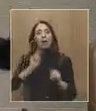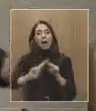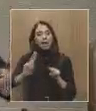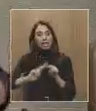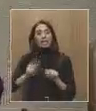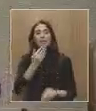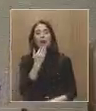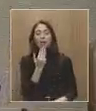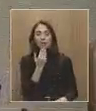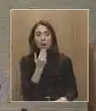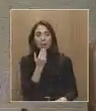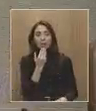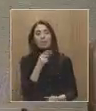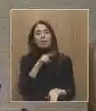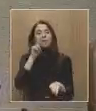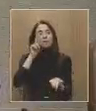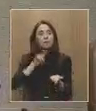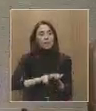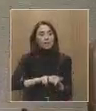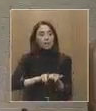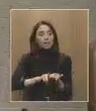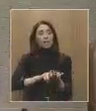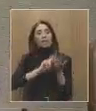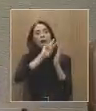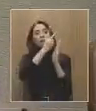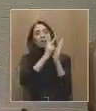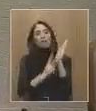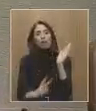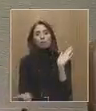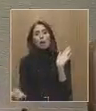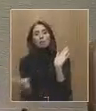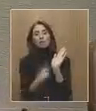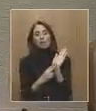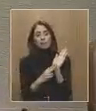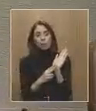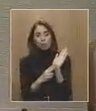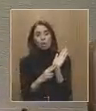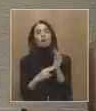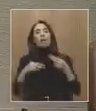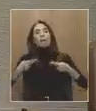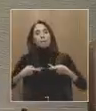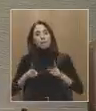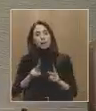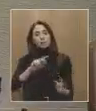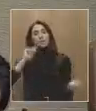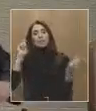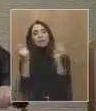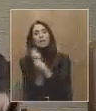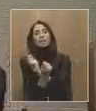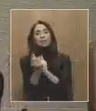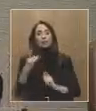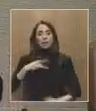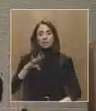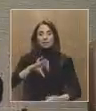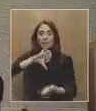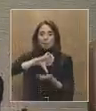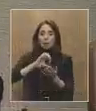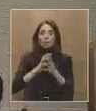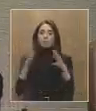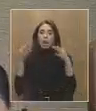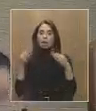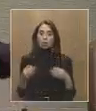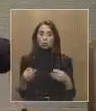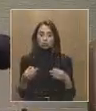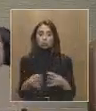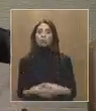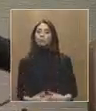generar también una verdadera reforma tributaria que permita transformar a Chile en un país más justo.